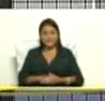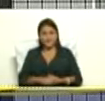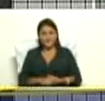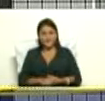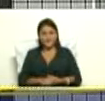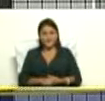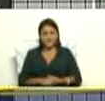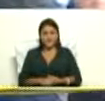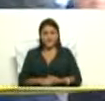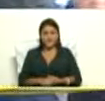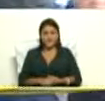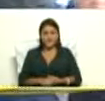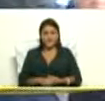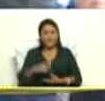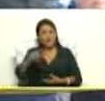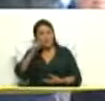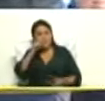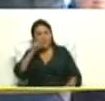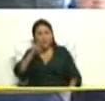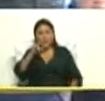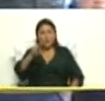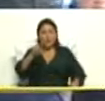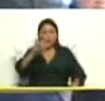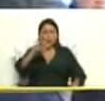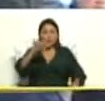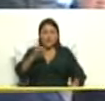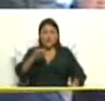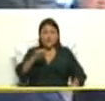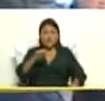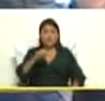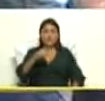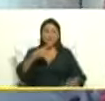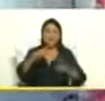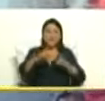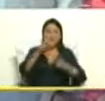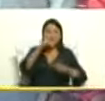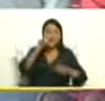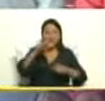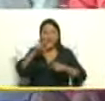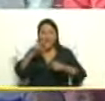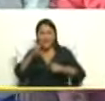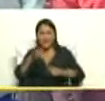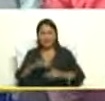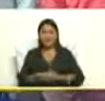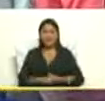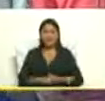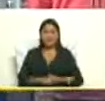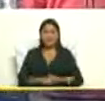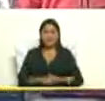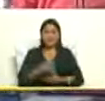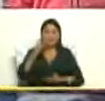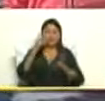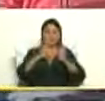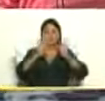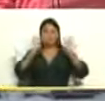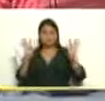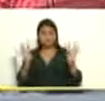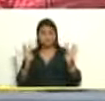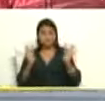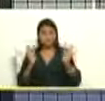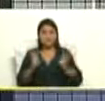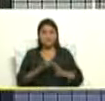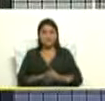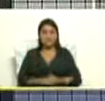clar Luis José marcano Alejandro Terán Jason Guzmán entre otros que